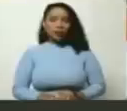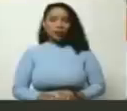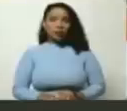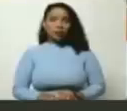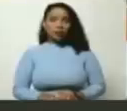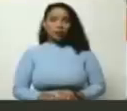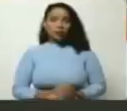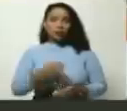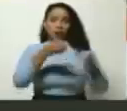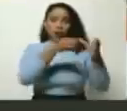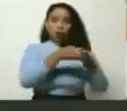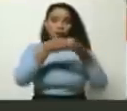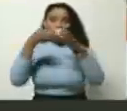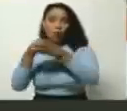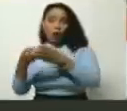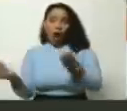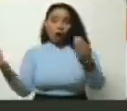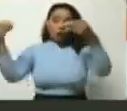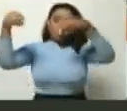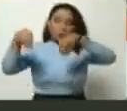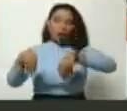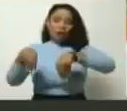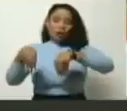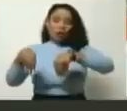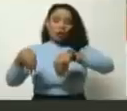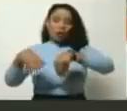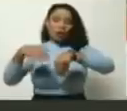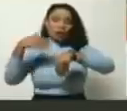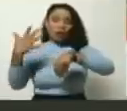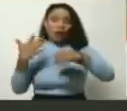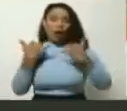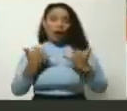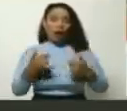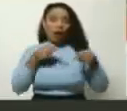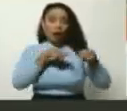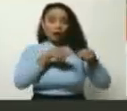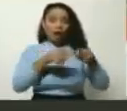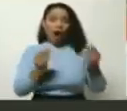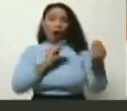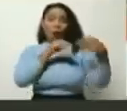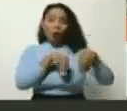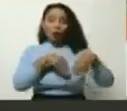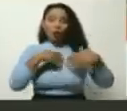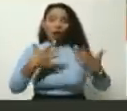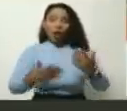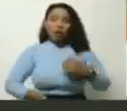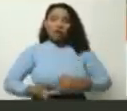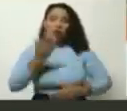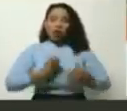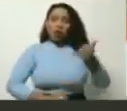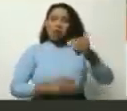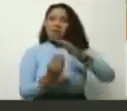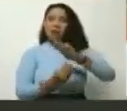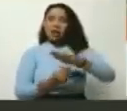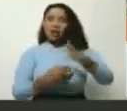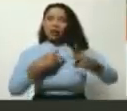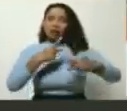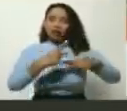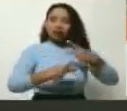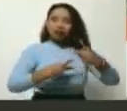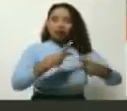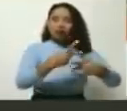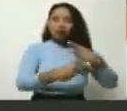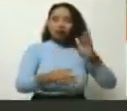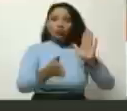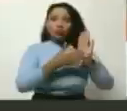Las partes convienen que el presente acuerdo se fundamenta en el principio de progresividad